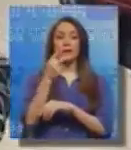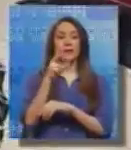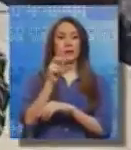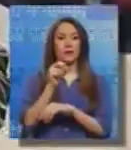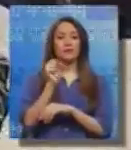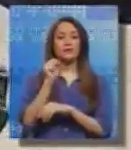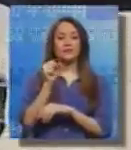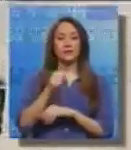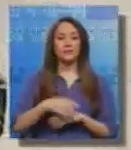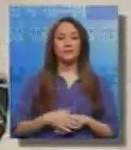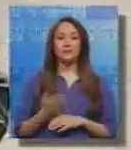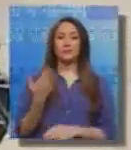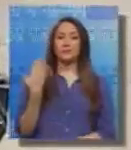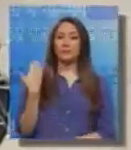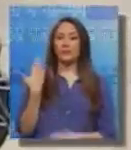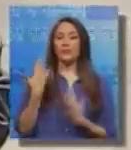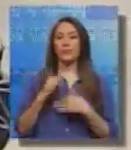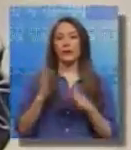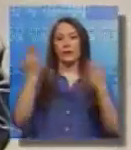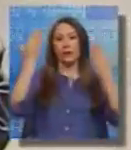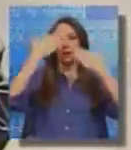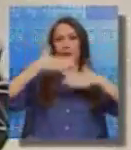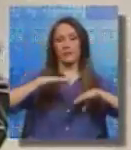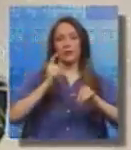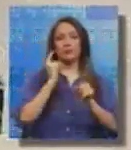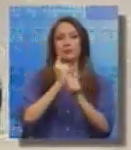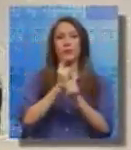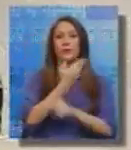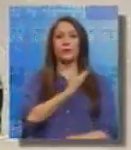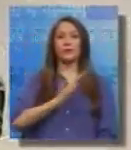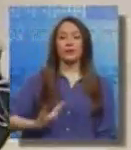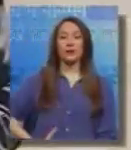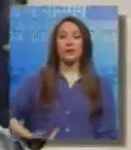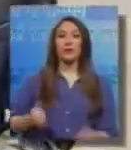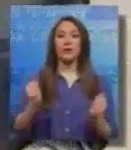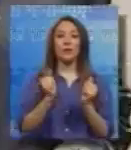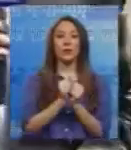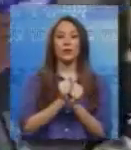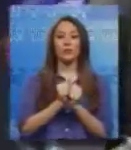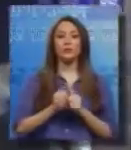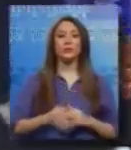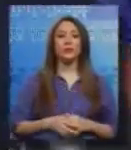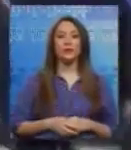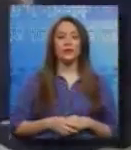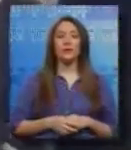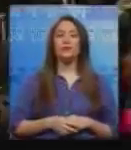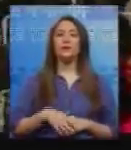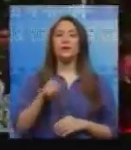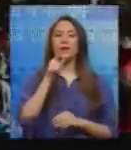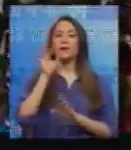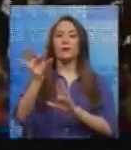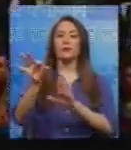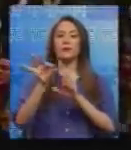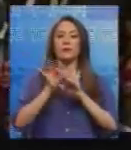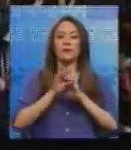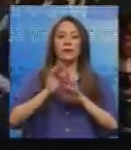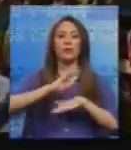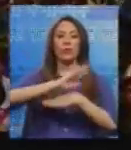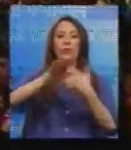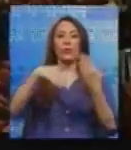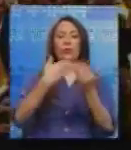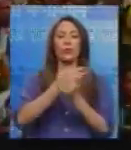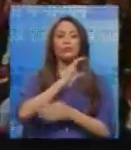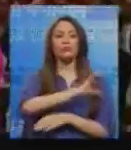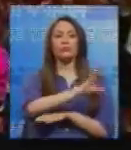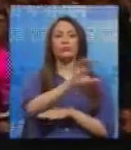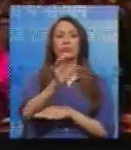12:33 p.m. Sí, hace poco culminó ya este encuentro entre el presidente de la República, Rafael Correa, y los representantes de todos los